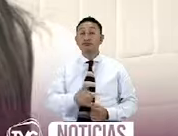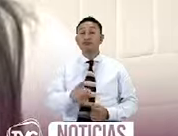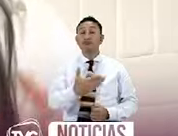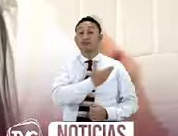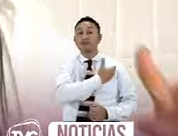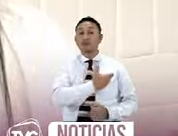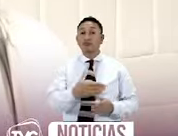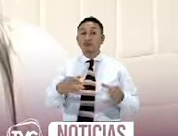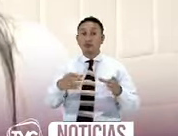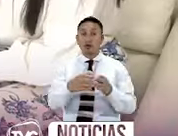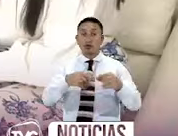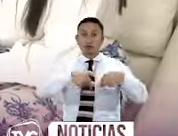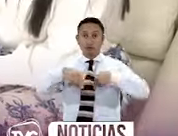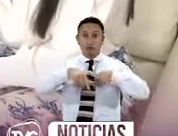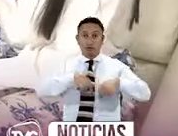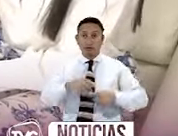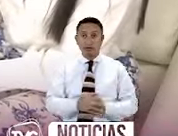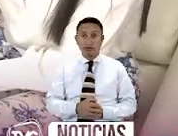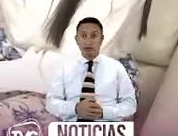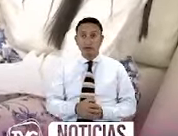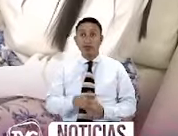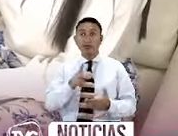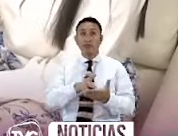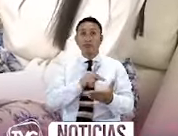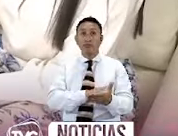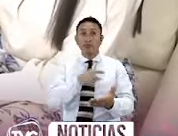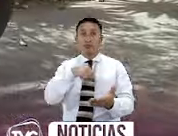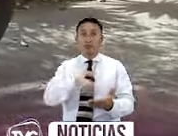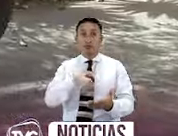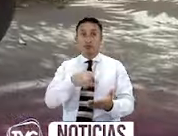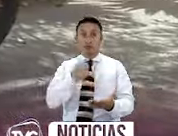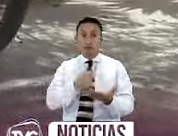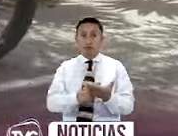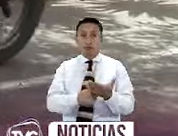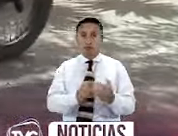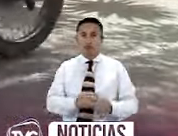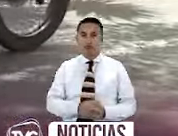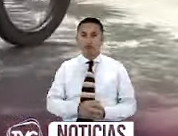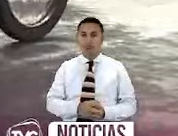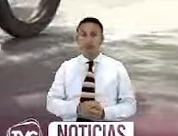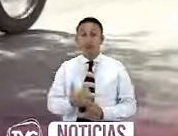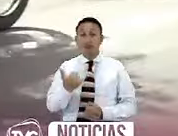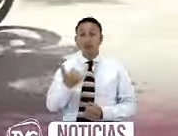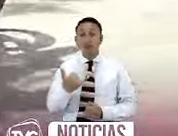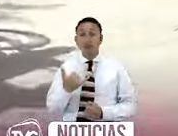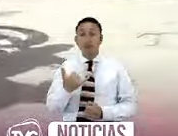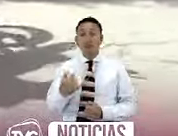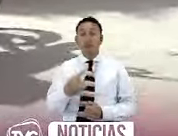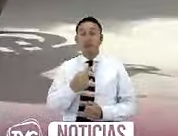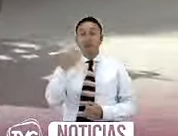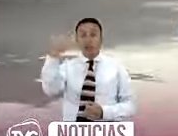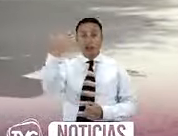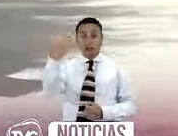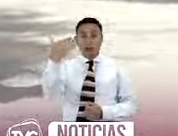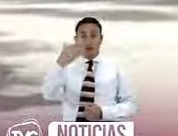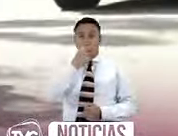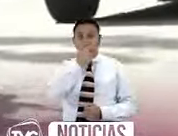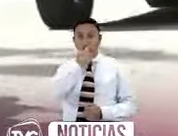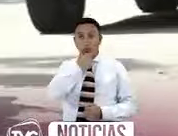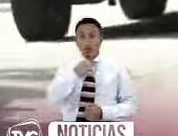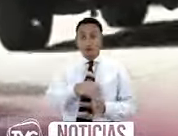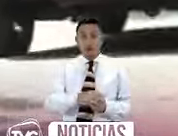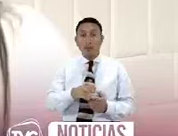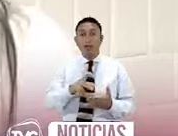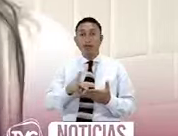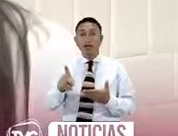de Movilidad, quien tramita este proyecto ahora unificado, resalta que se mantendrá el planteamiento del burgomaestre de cobrar una tasa.